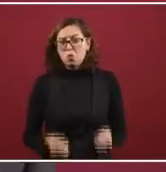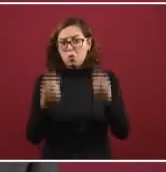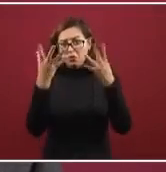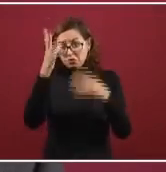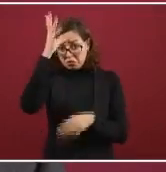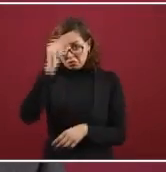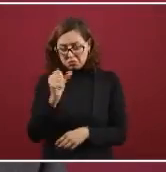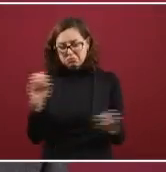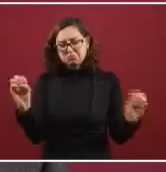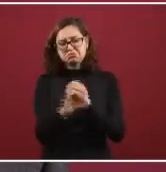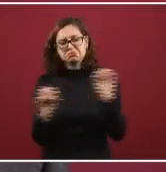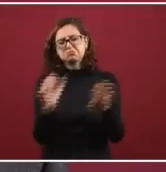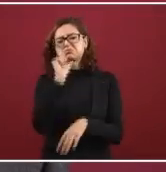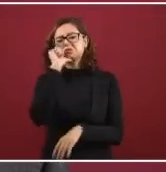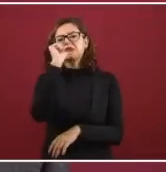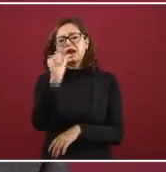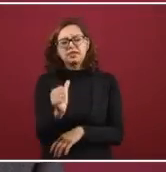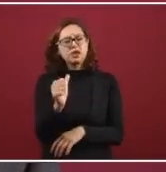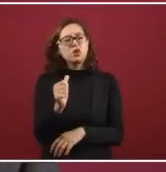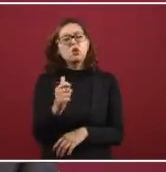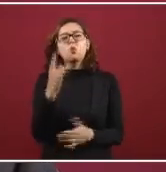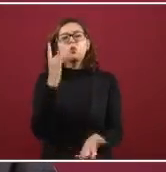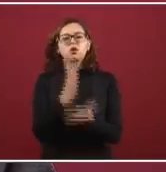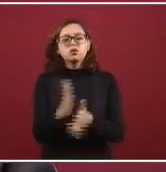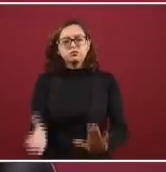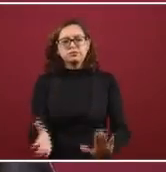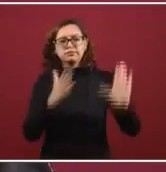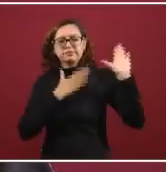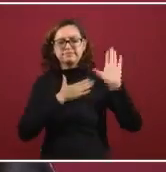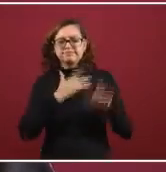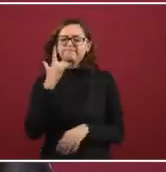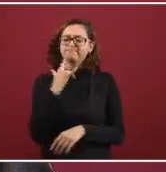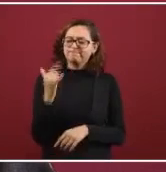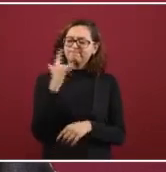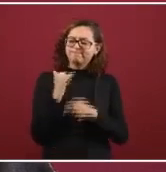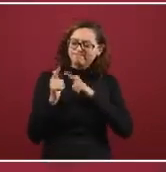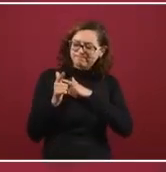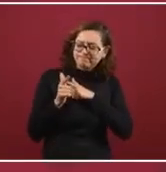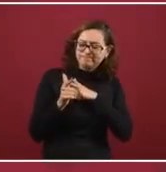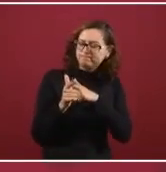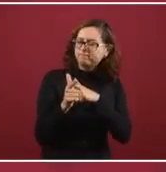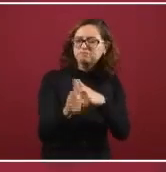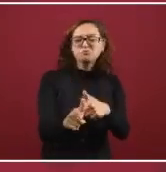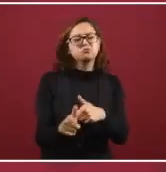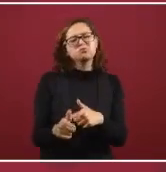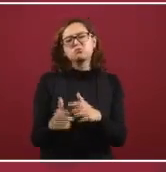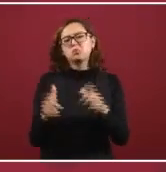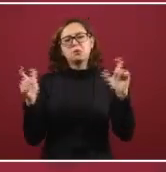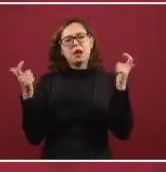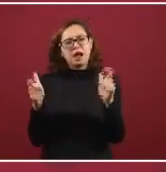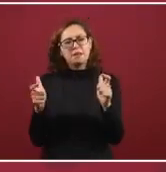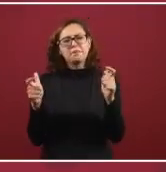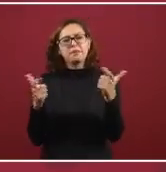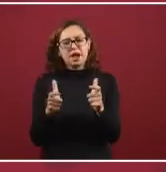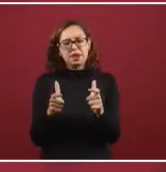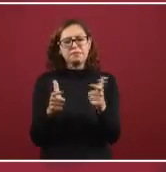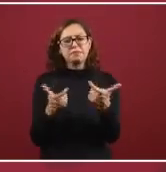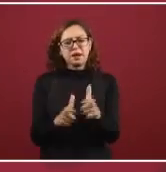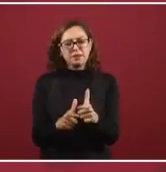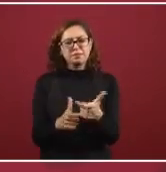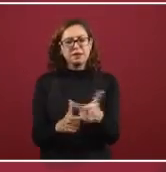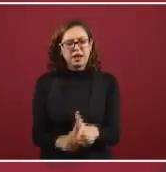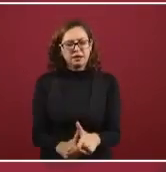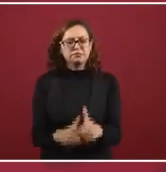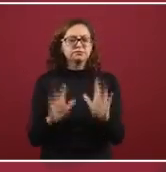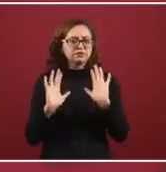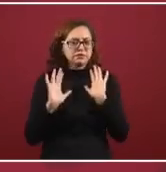pero nosotros vamos a mantener el esfuerzo y que la tendencia sea cada vez a bajar más. ¿Por qué? Por lo que he explicado.